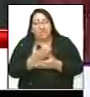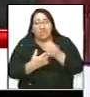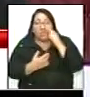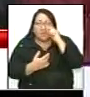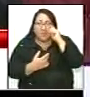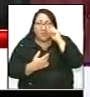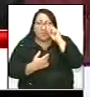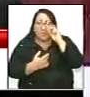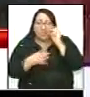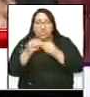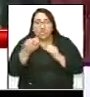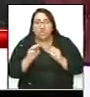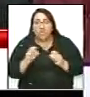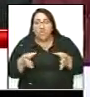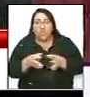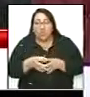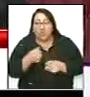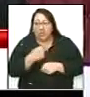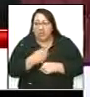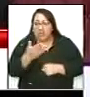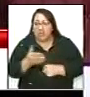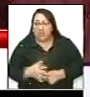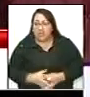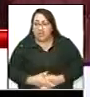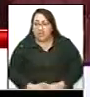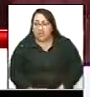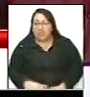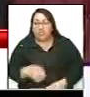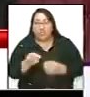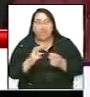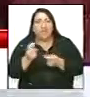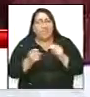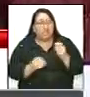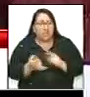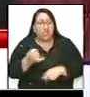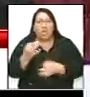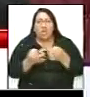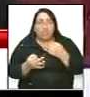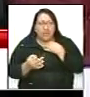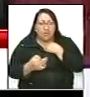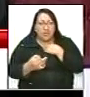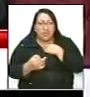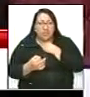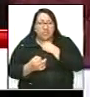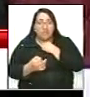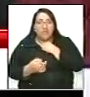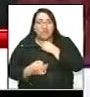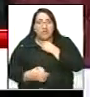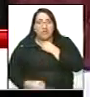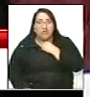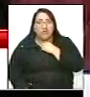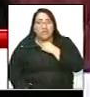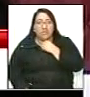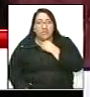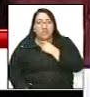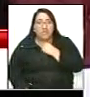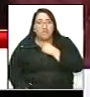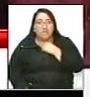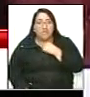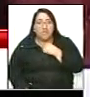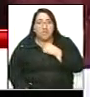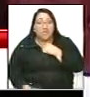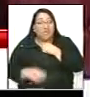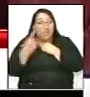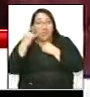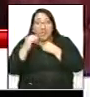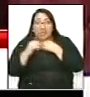su contabilidad, va a ser una unidad ejecutora, va a tener presupuesto, tesorería, contabilidad. O sea, eso no es la idea. La idea es que